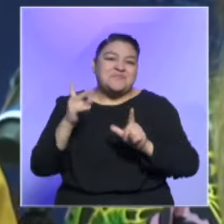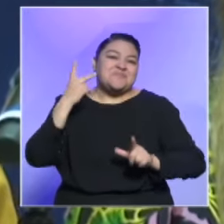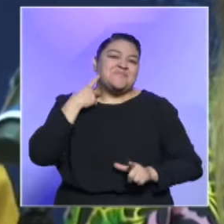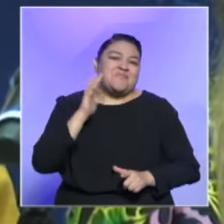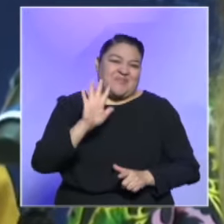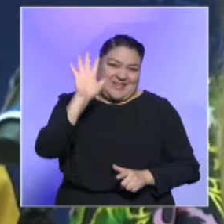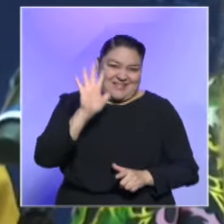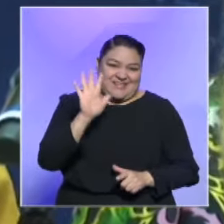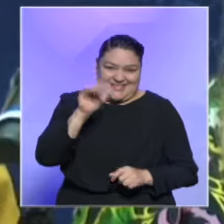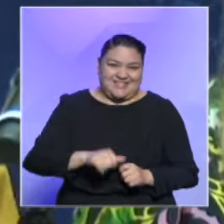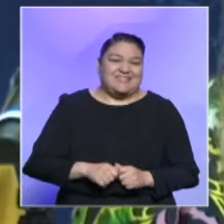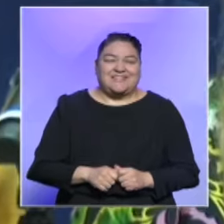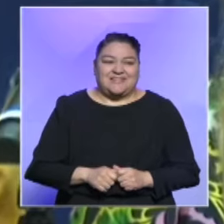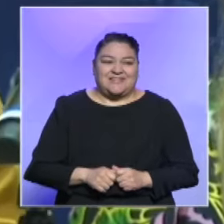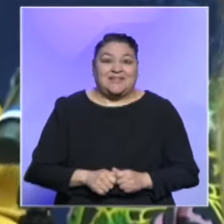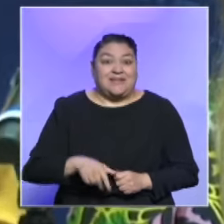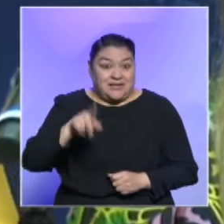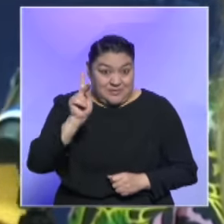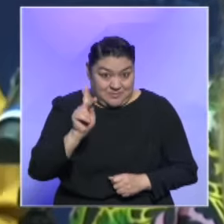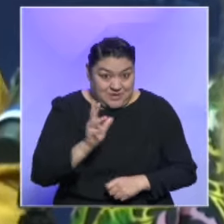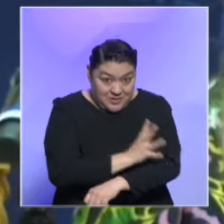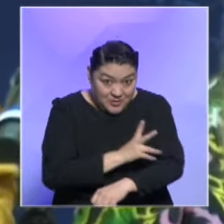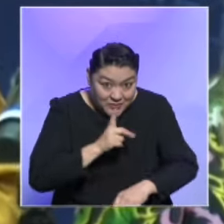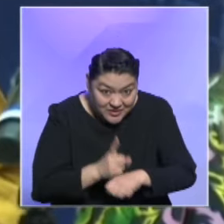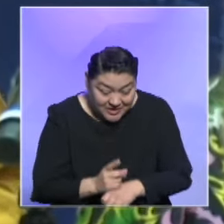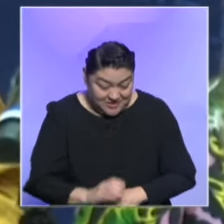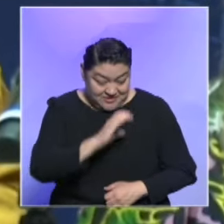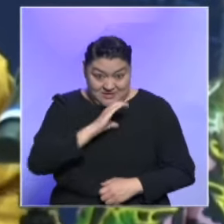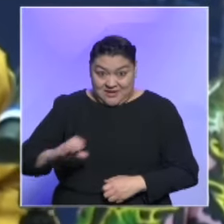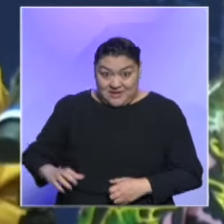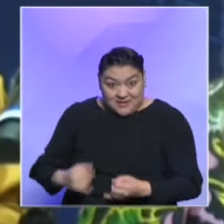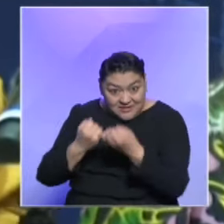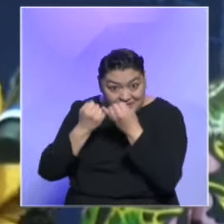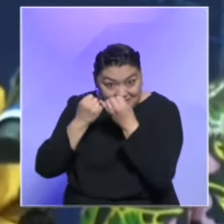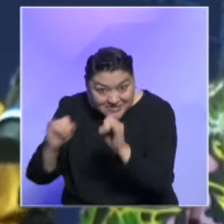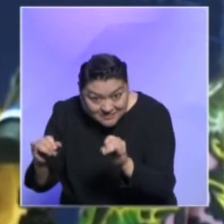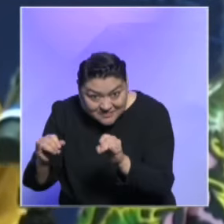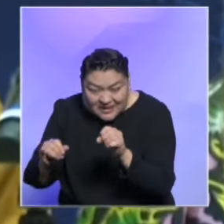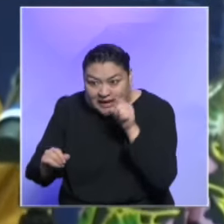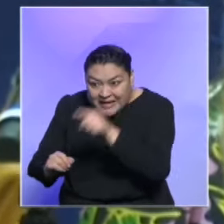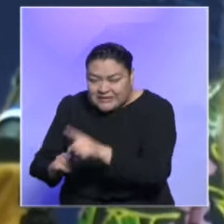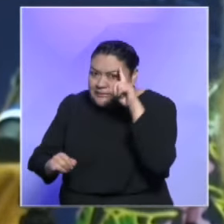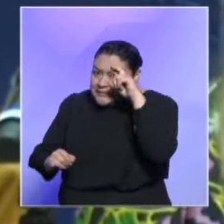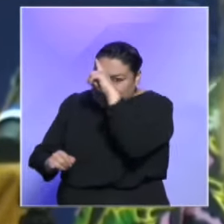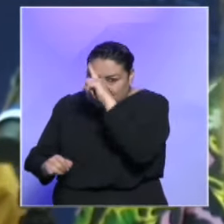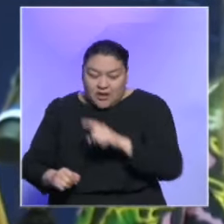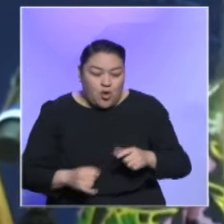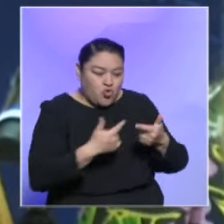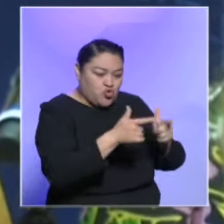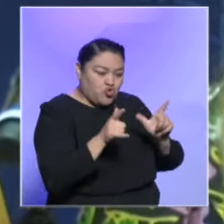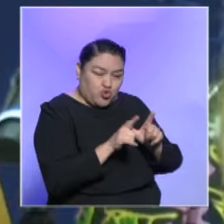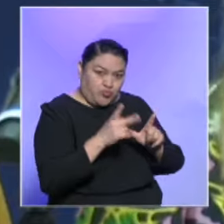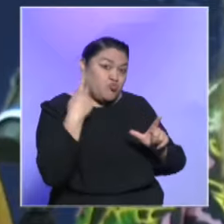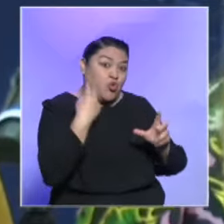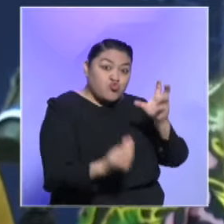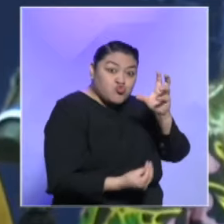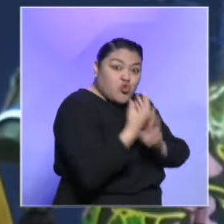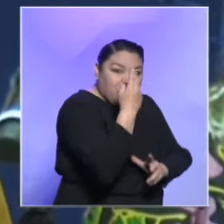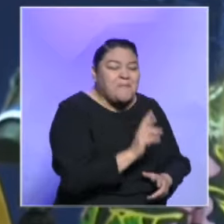resulta que es mucho más difícil ser candidato independiente que fundar un partido, mucho más difícil. ¿Quién es